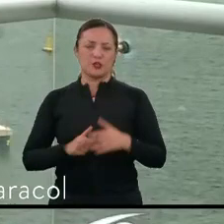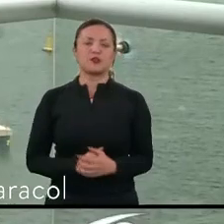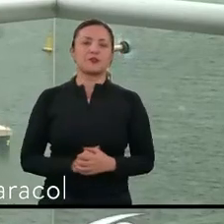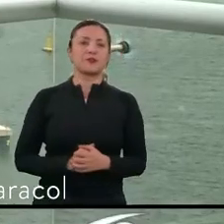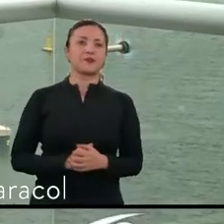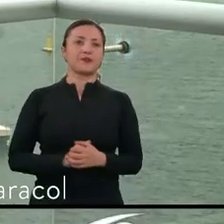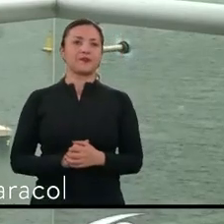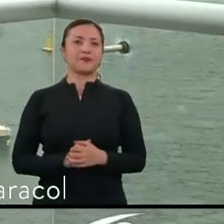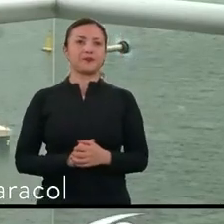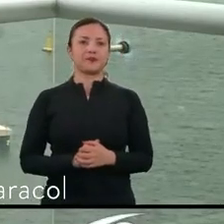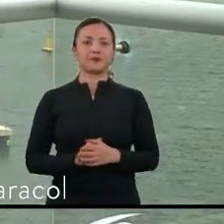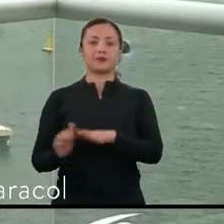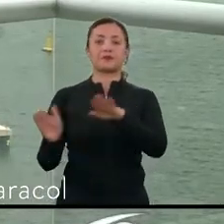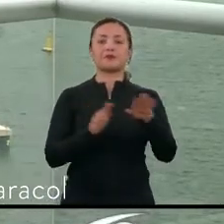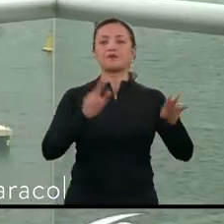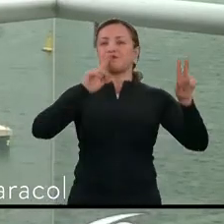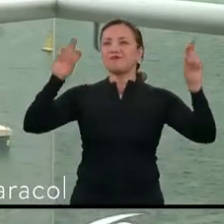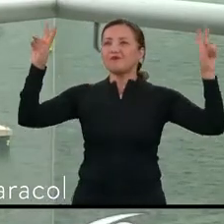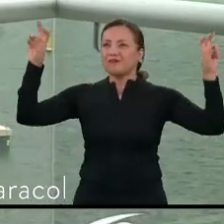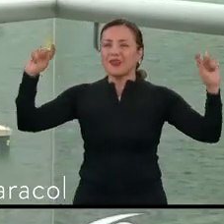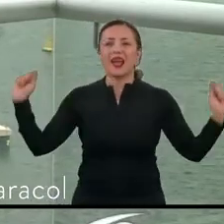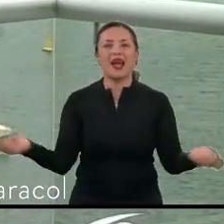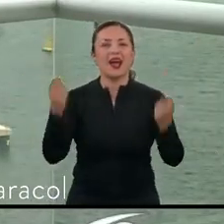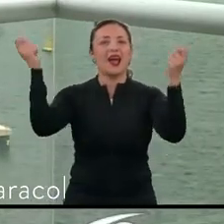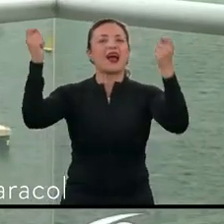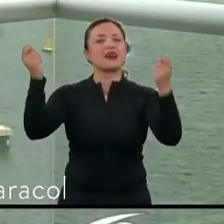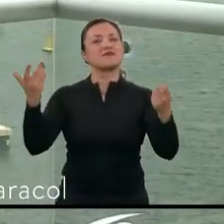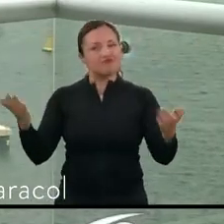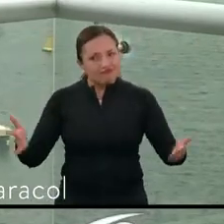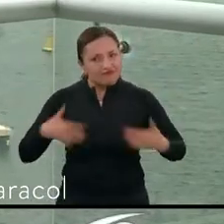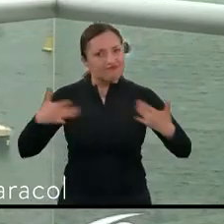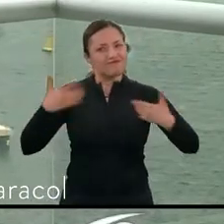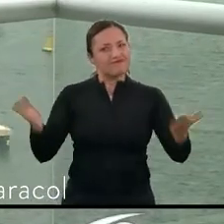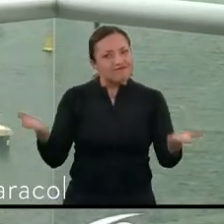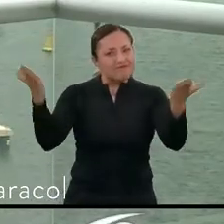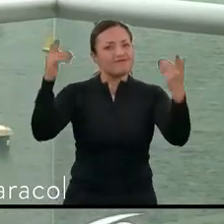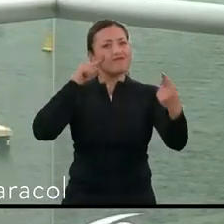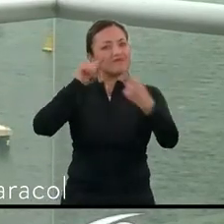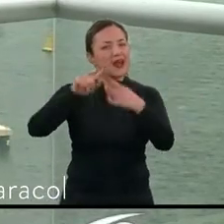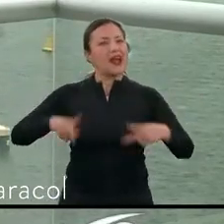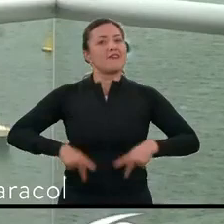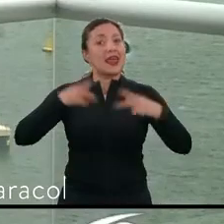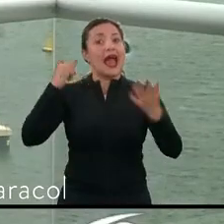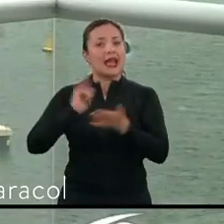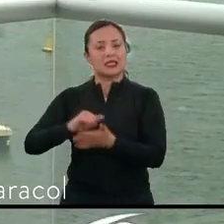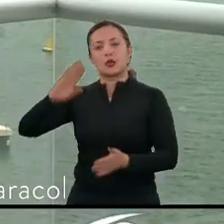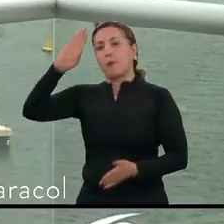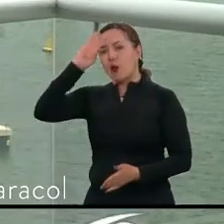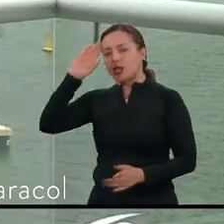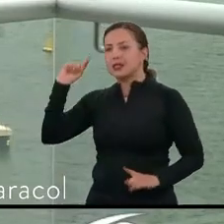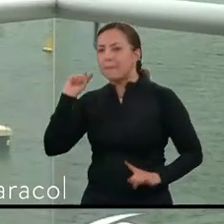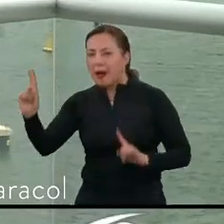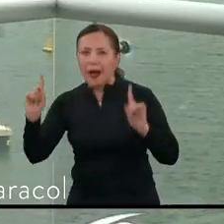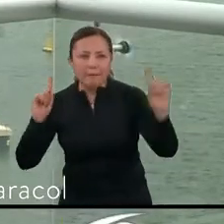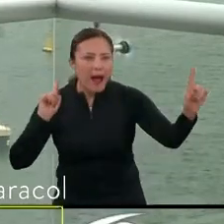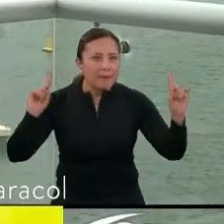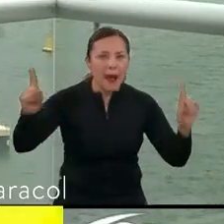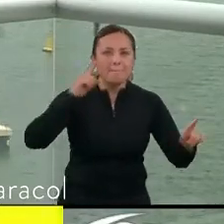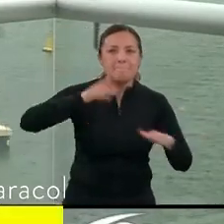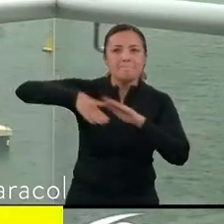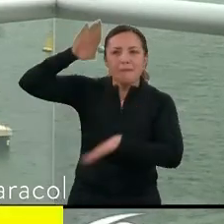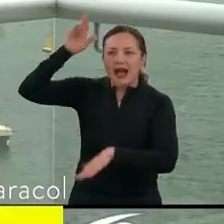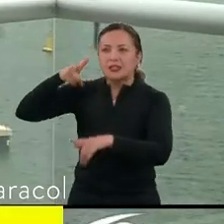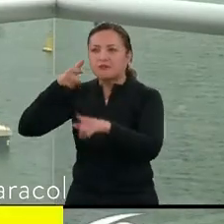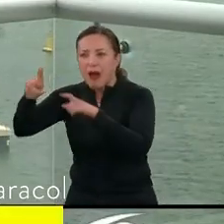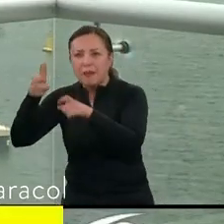Con la campaña Anímate por la Vida, la policía está llegando a esos sectores donde se están registrando el mayor número de